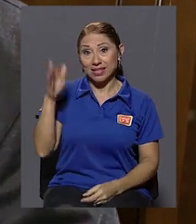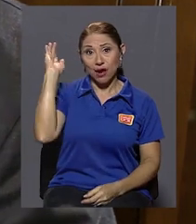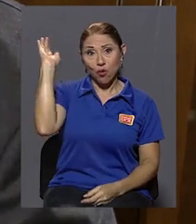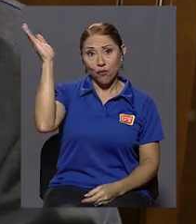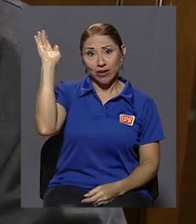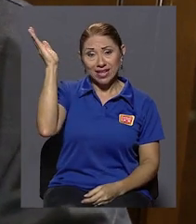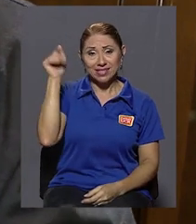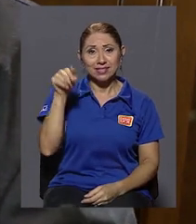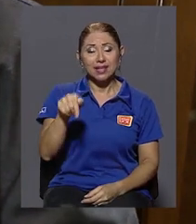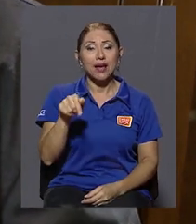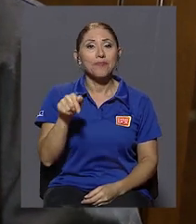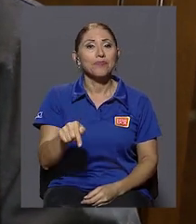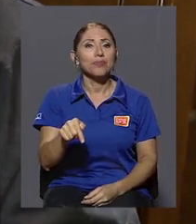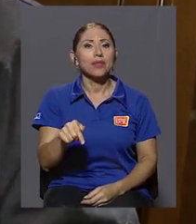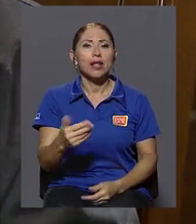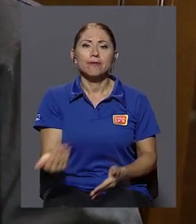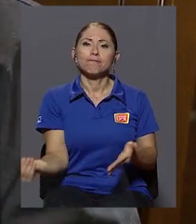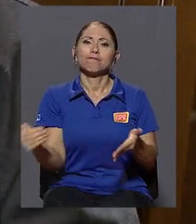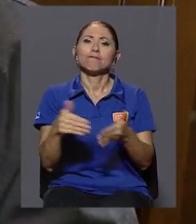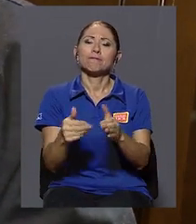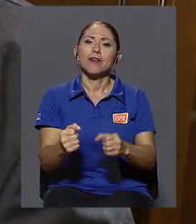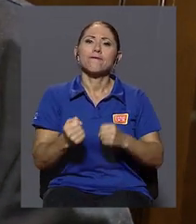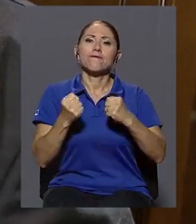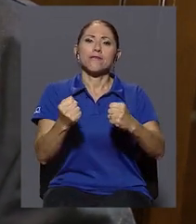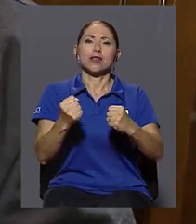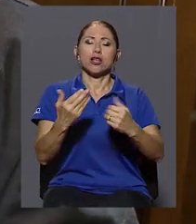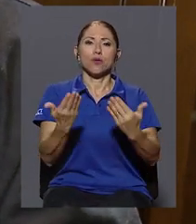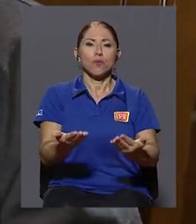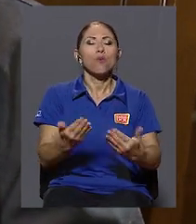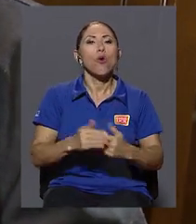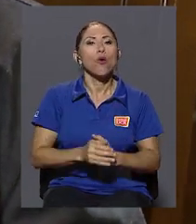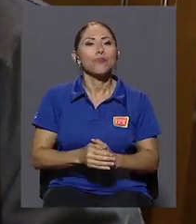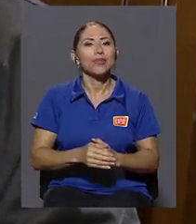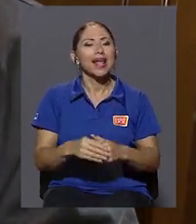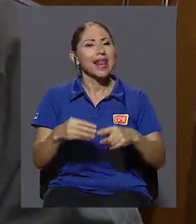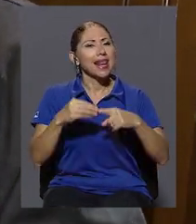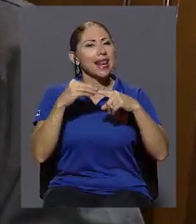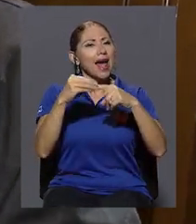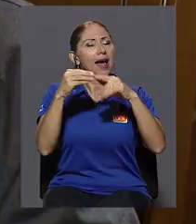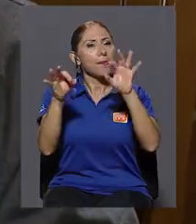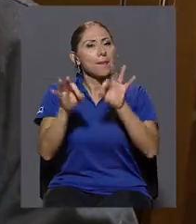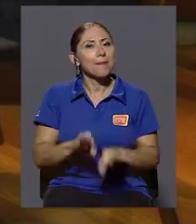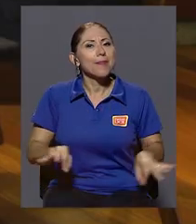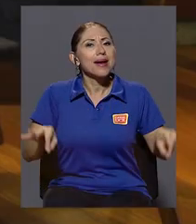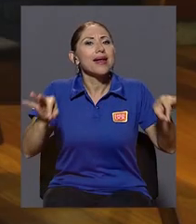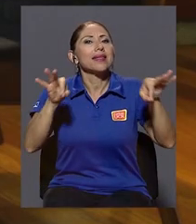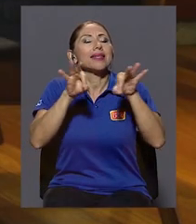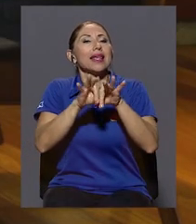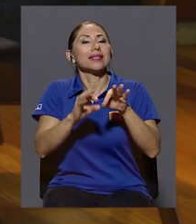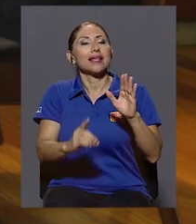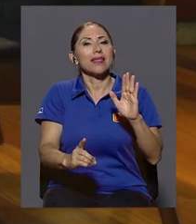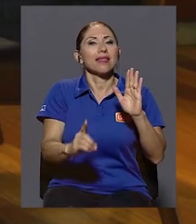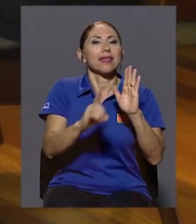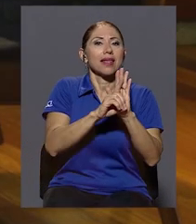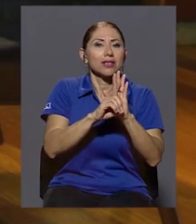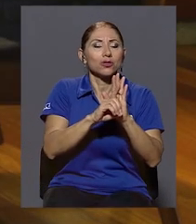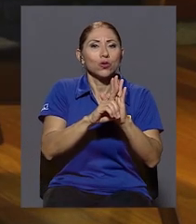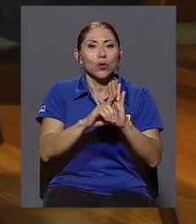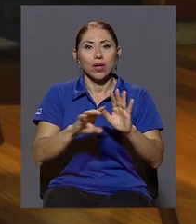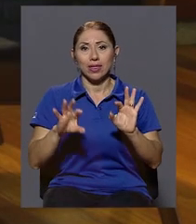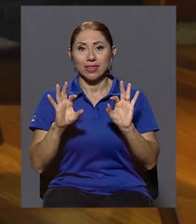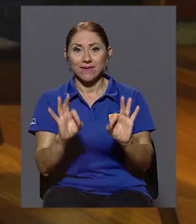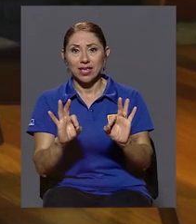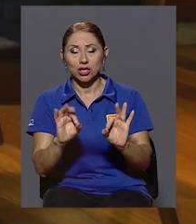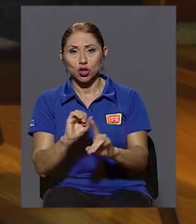Esta conferencia reafirmó claramente la pertinencia, el concepto de derecho, de